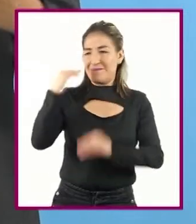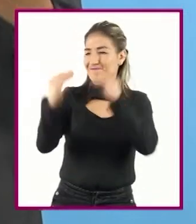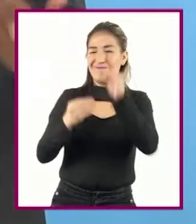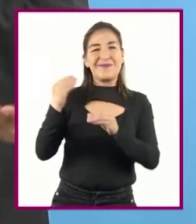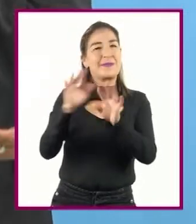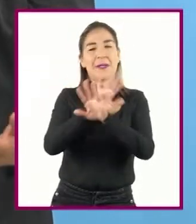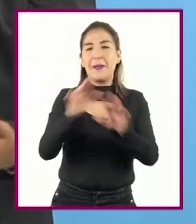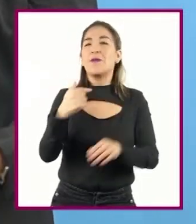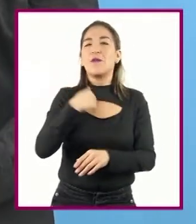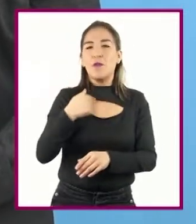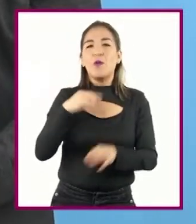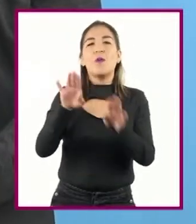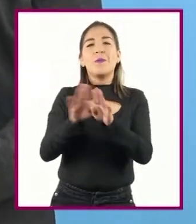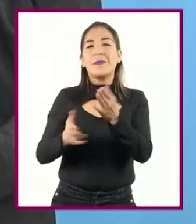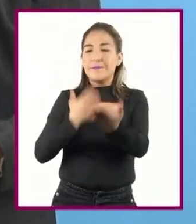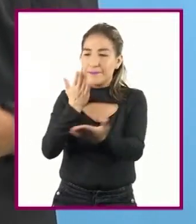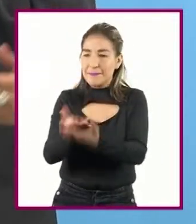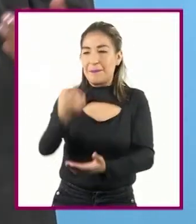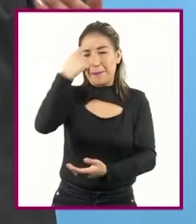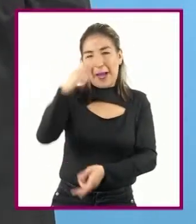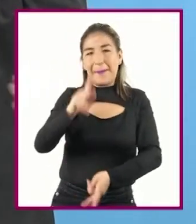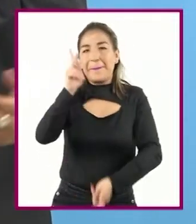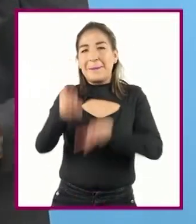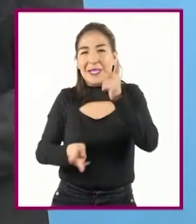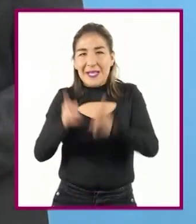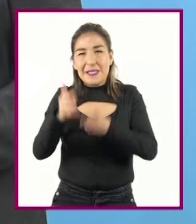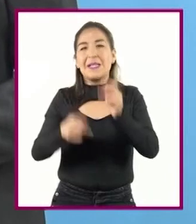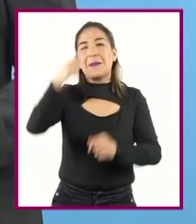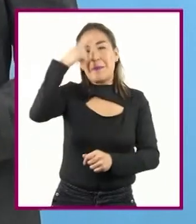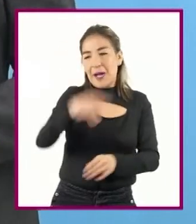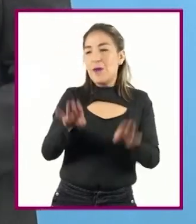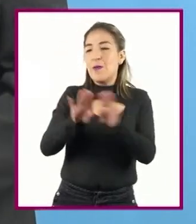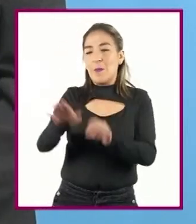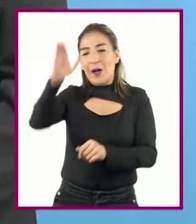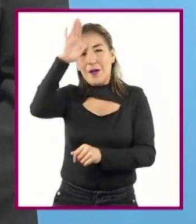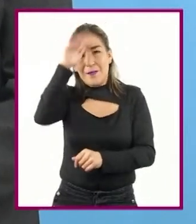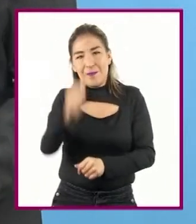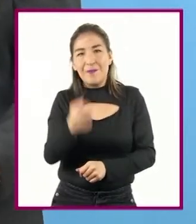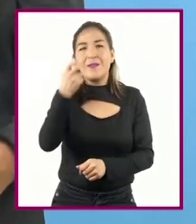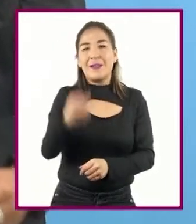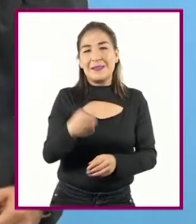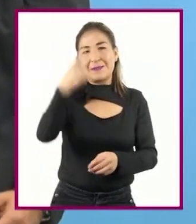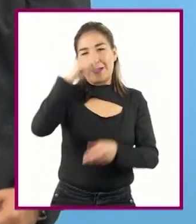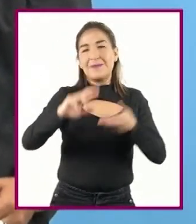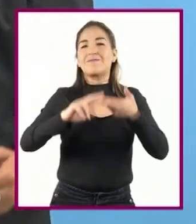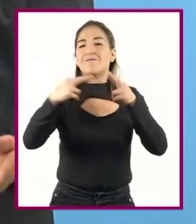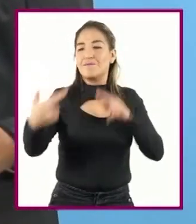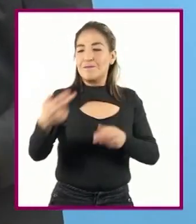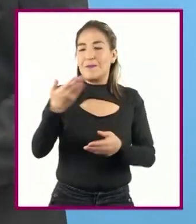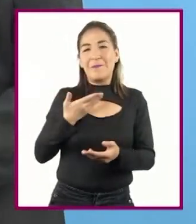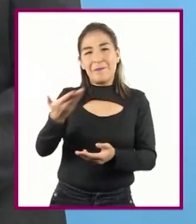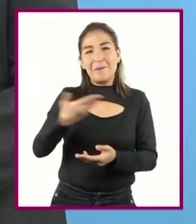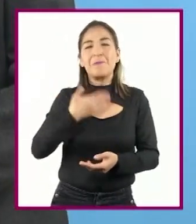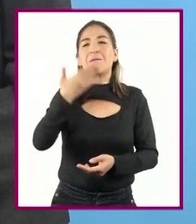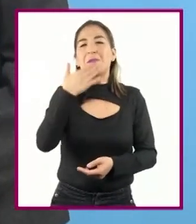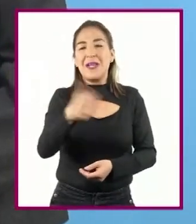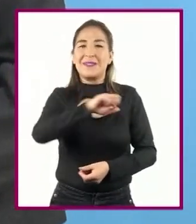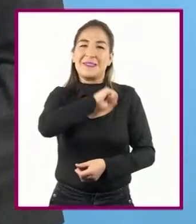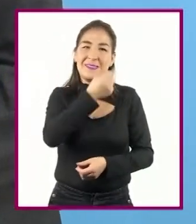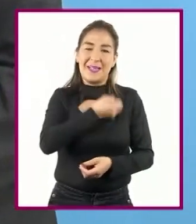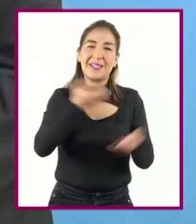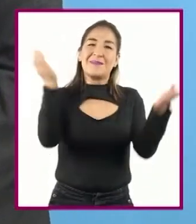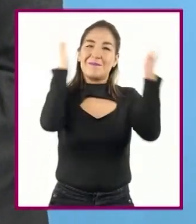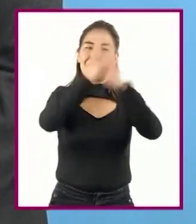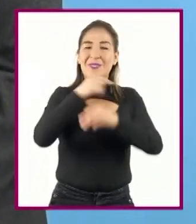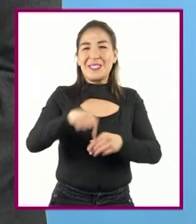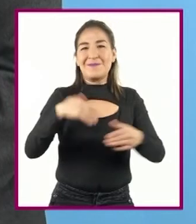sino que la invitaré a dialogar y a llegar a acuerdos para tener una relación sana y un ambiente armónico en